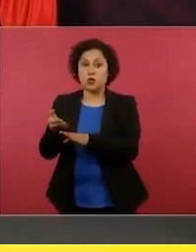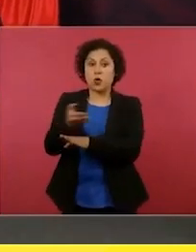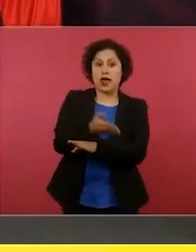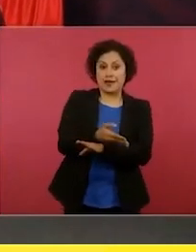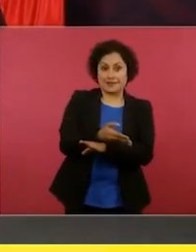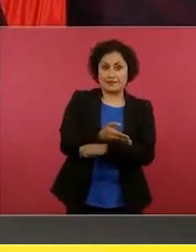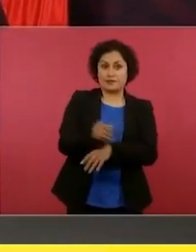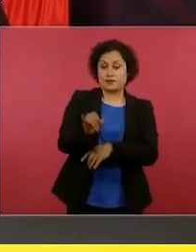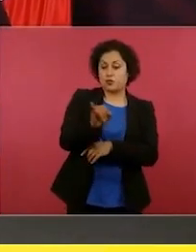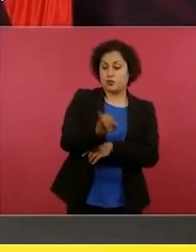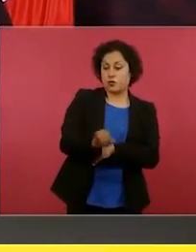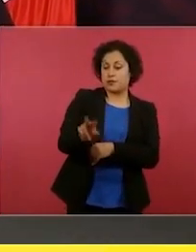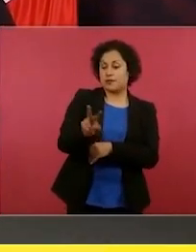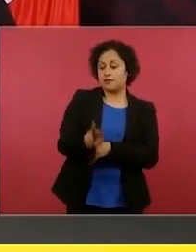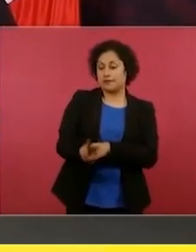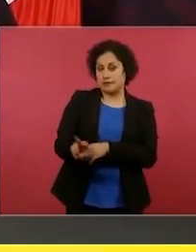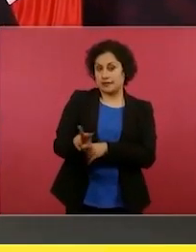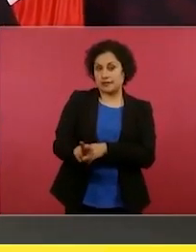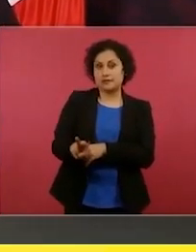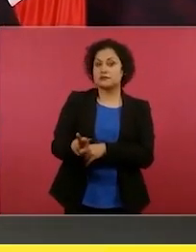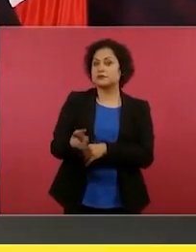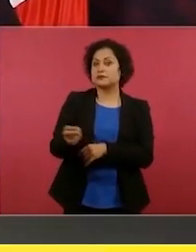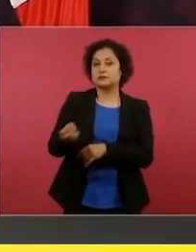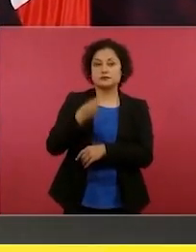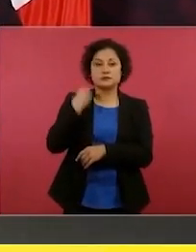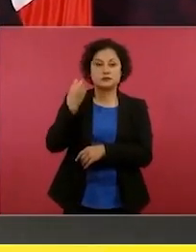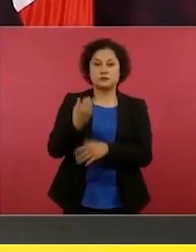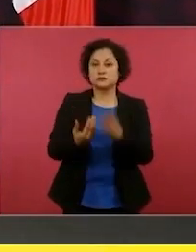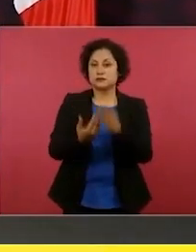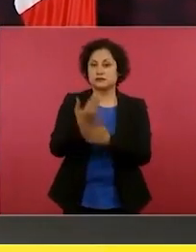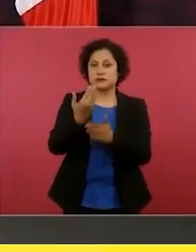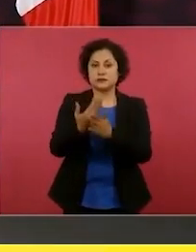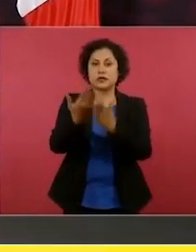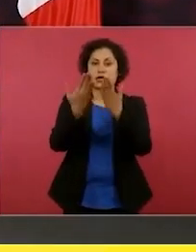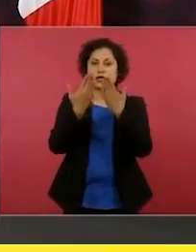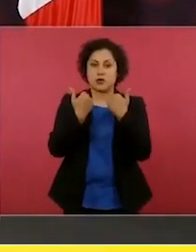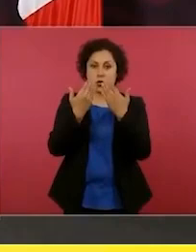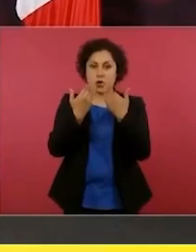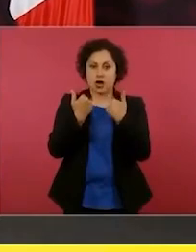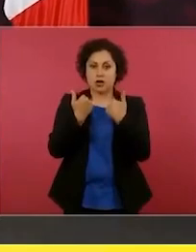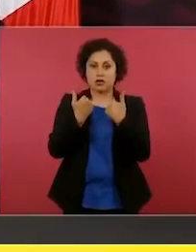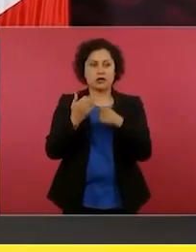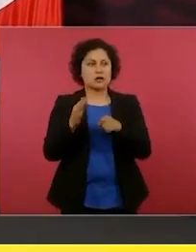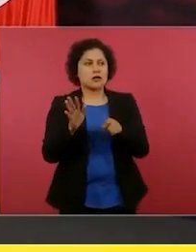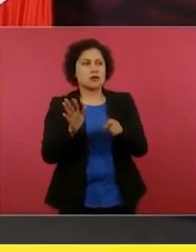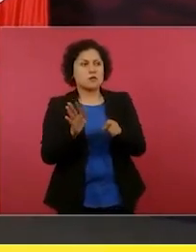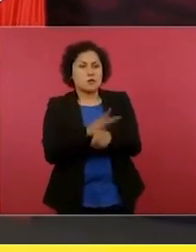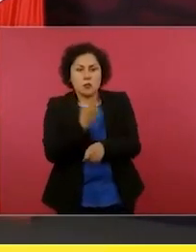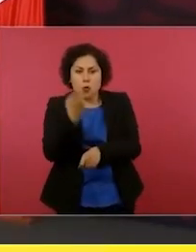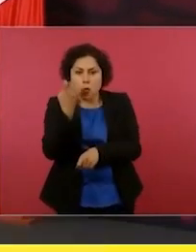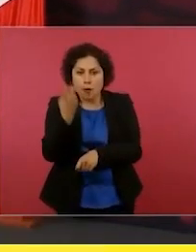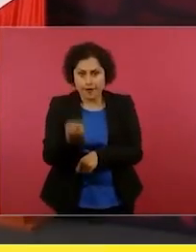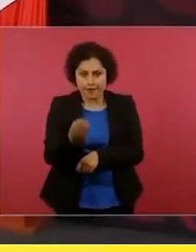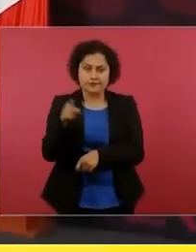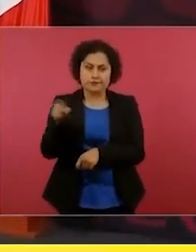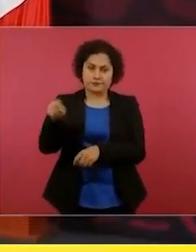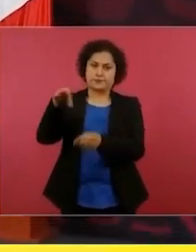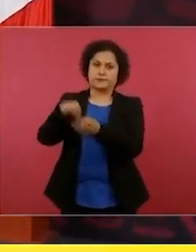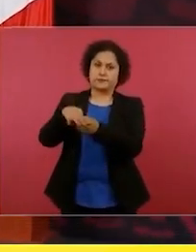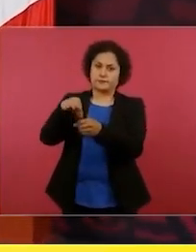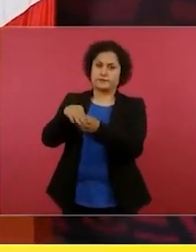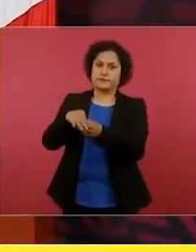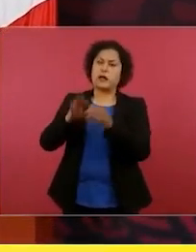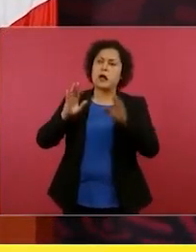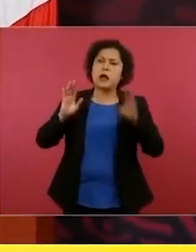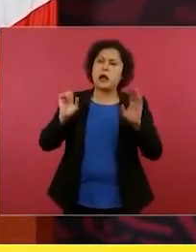presencia de medios de comunicación, según dijo el mandatario el día de ayer. De hecho, adelantó que incluso la celebración del Día de la Marina es posible que se